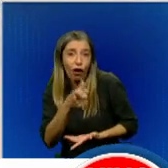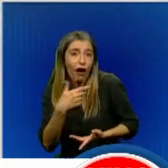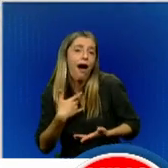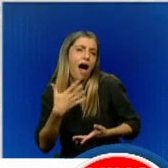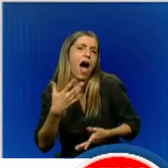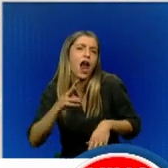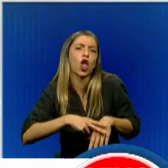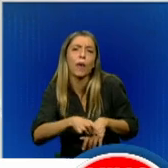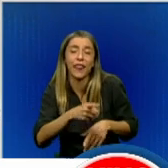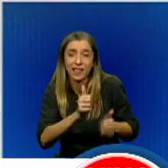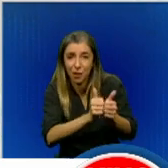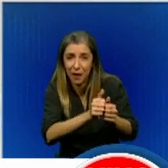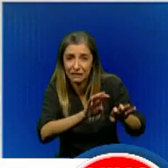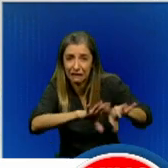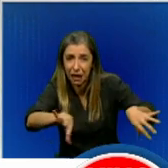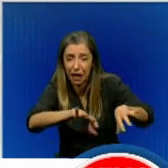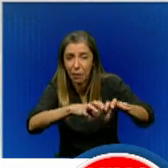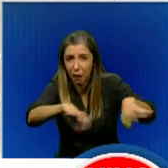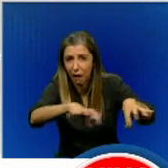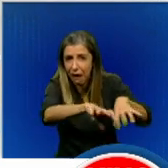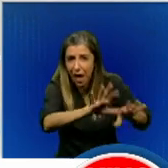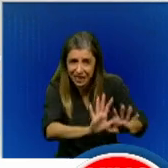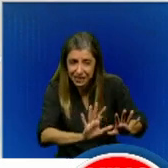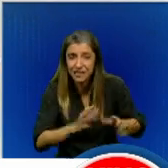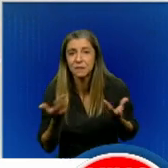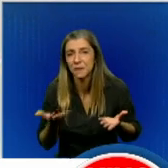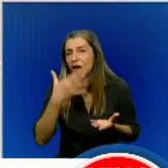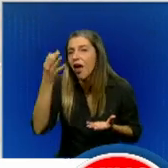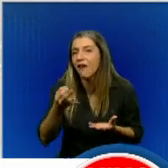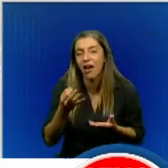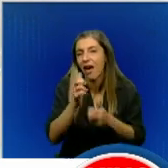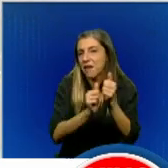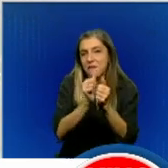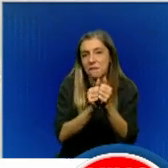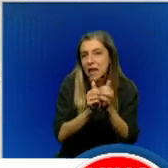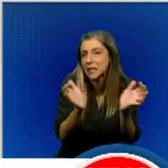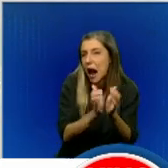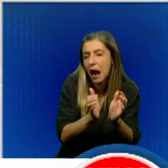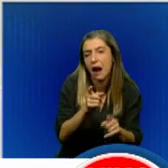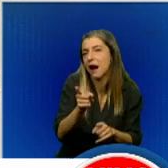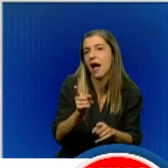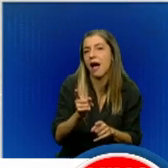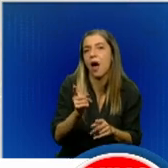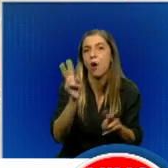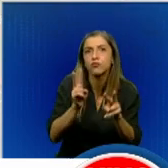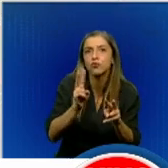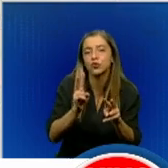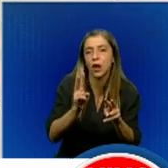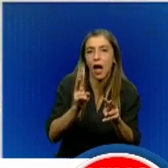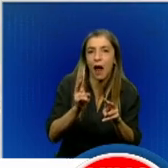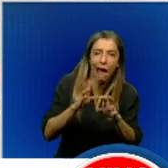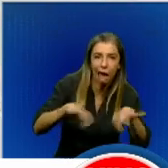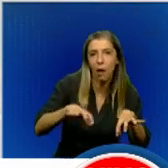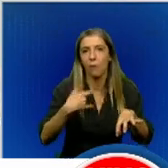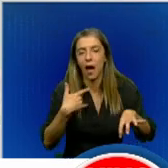empresarios argentino y sobre todo los empresarios pymes no usan esos atajos y la verdad que la